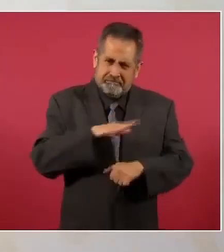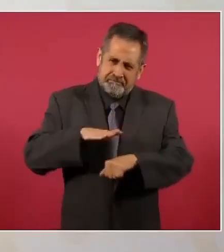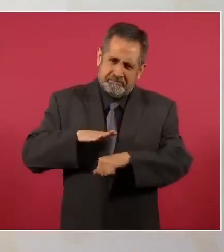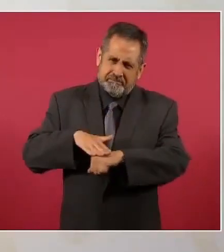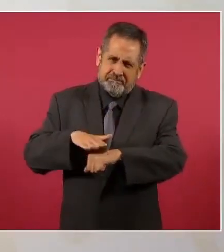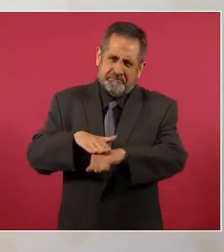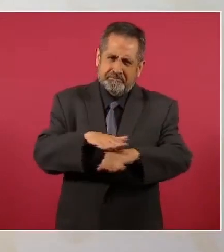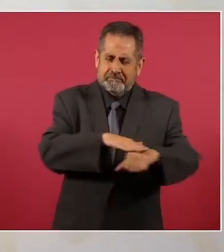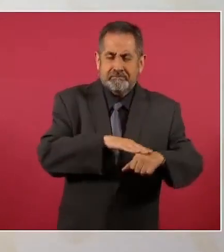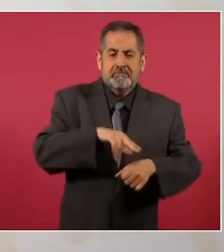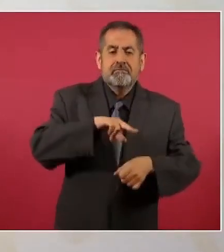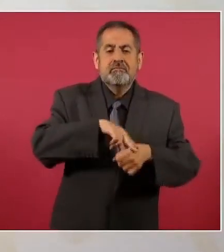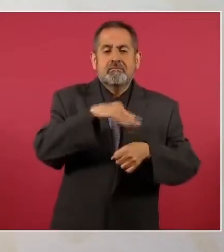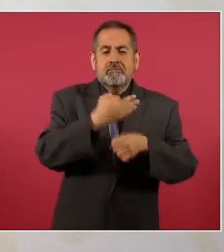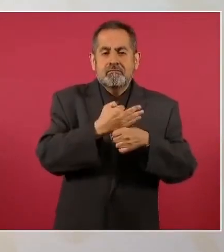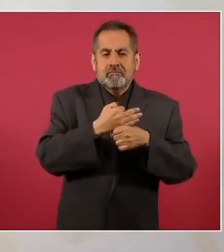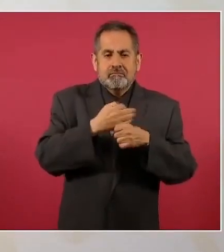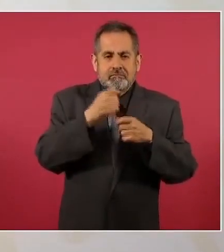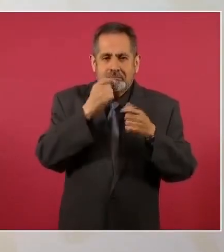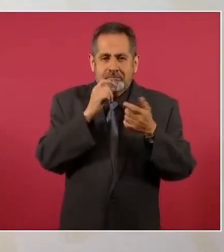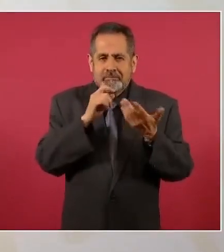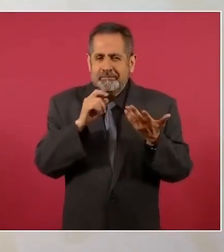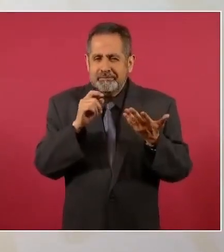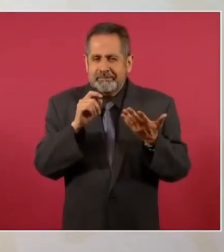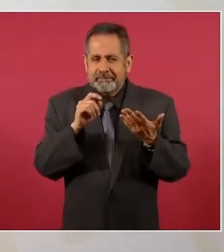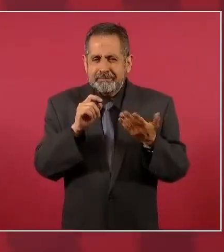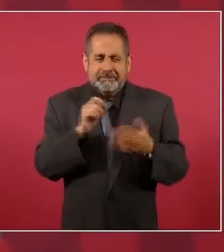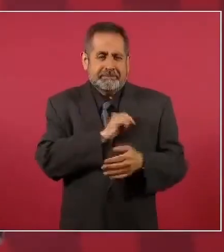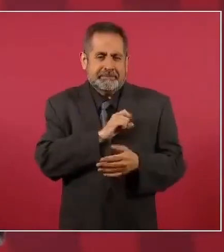a sus notarios públicos y con